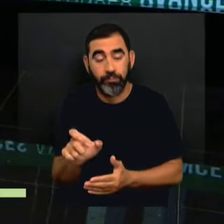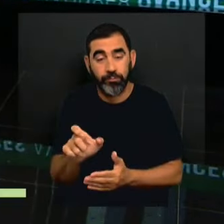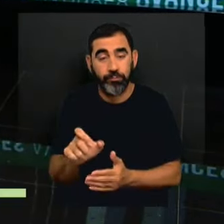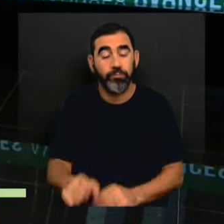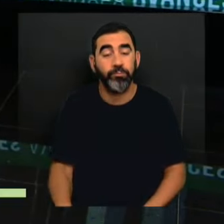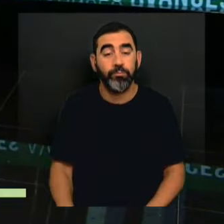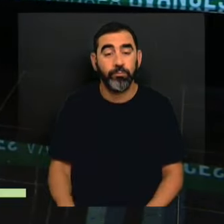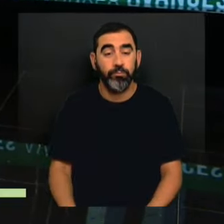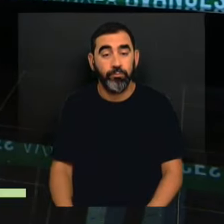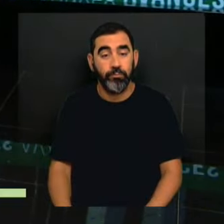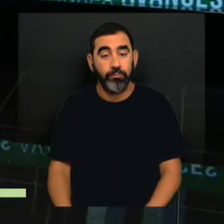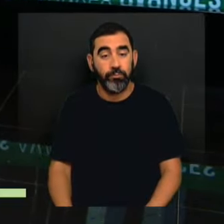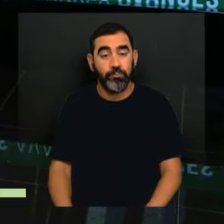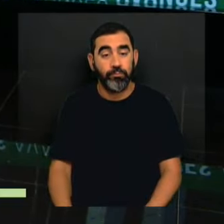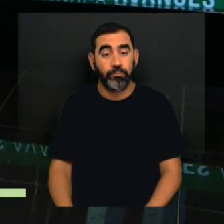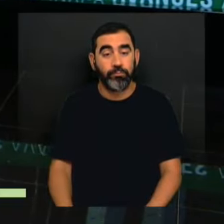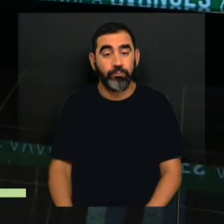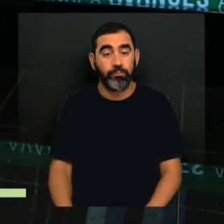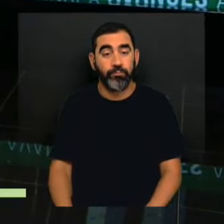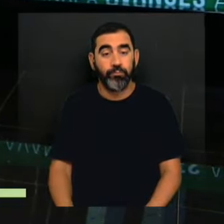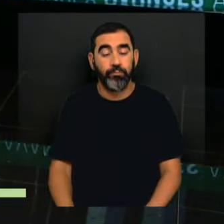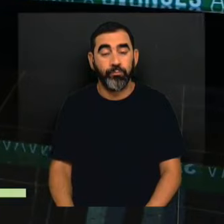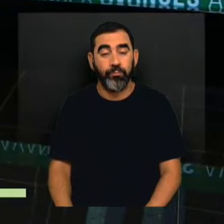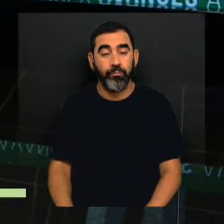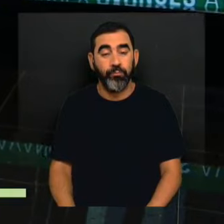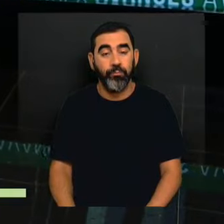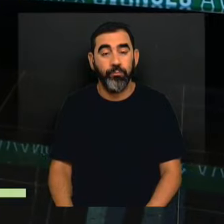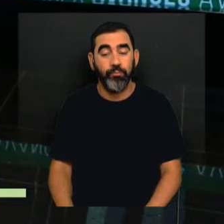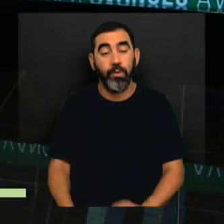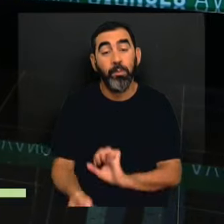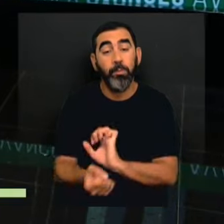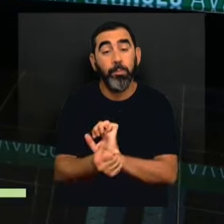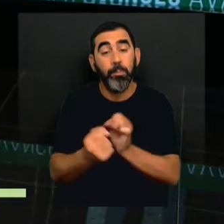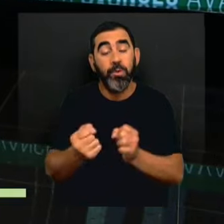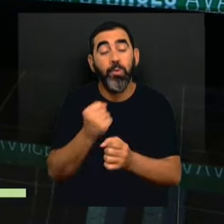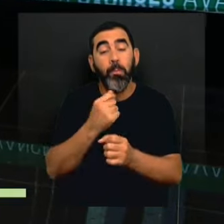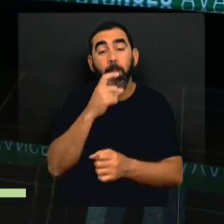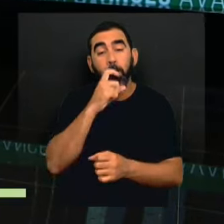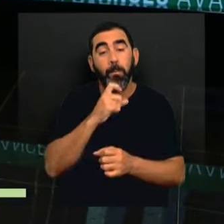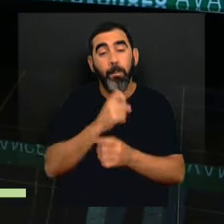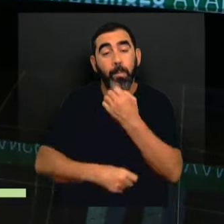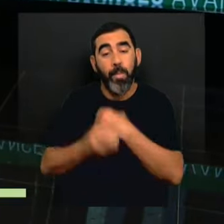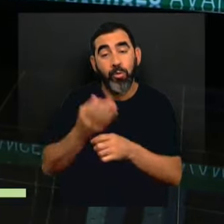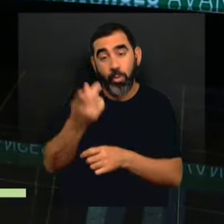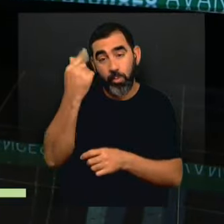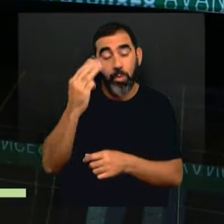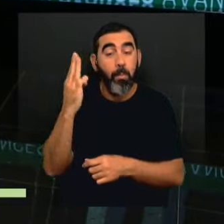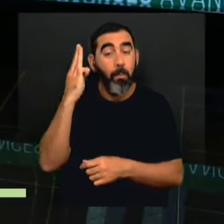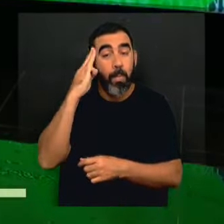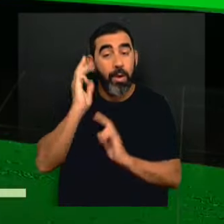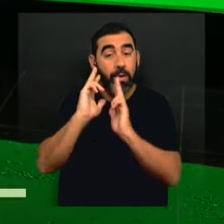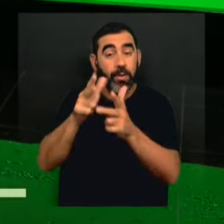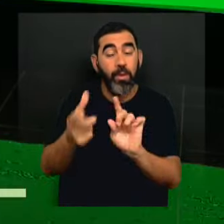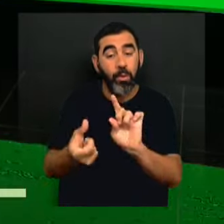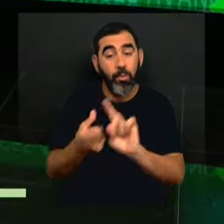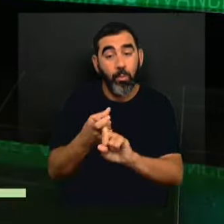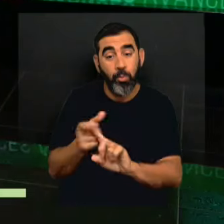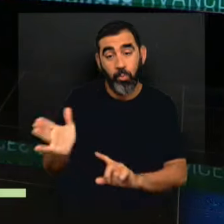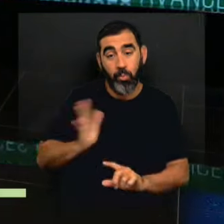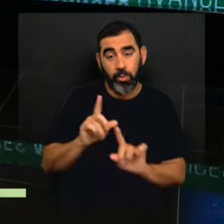Eh bueno Ingresar a ese centro de reclusión en marzo del año pasado el el senador guido manini Ríos dijo que su esposa Irene